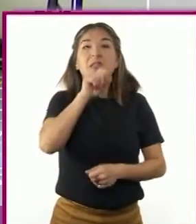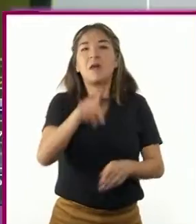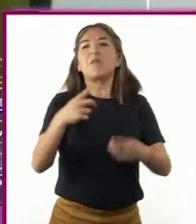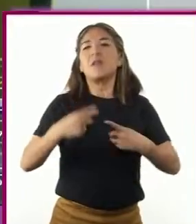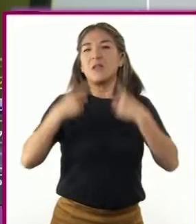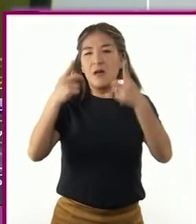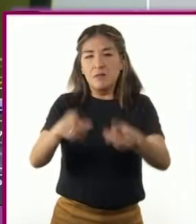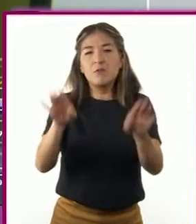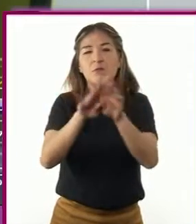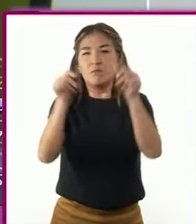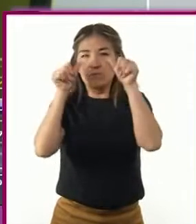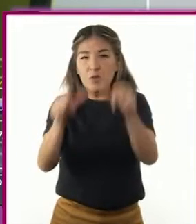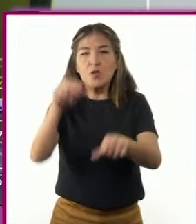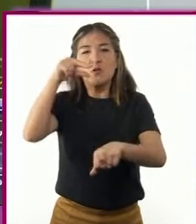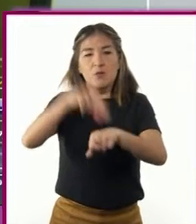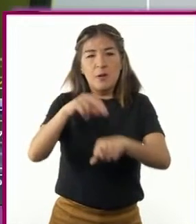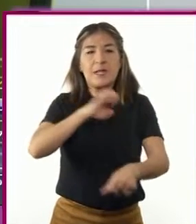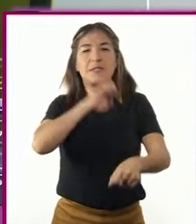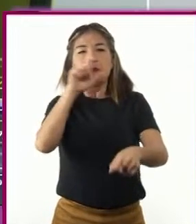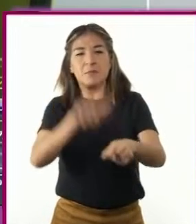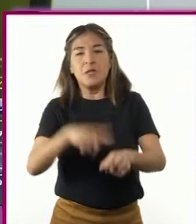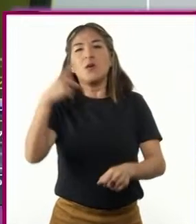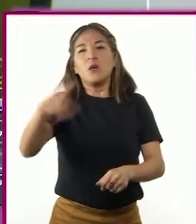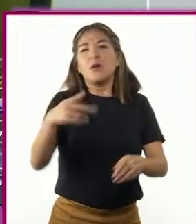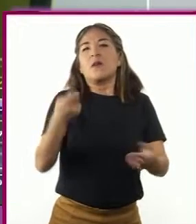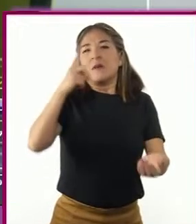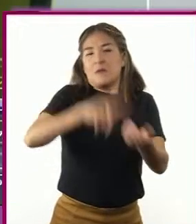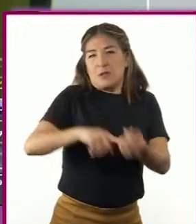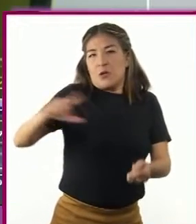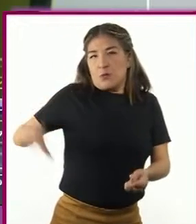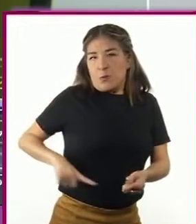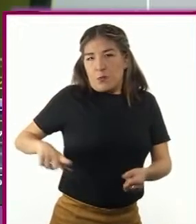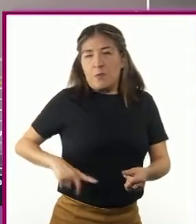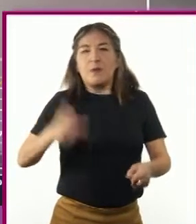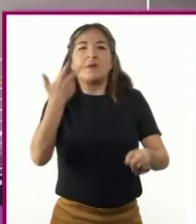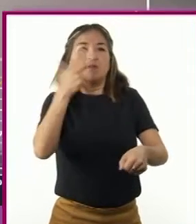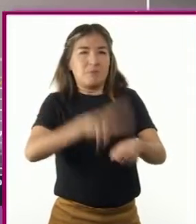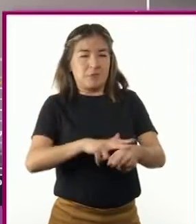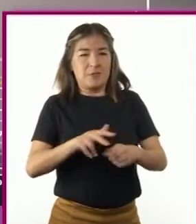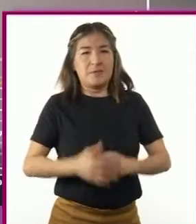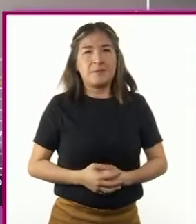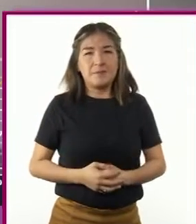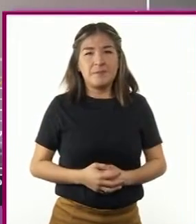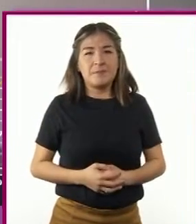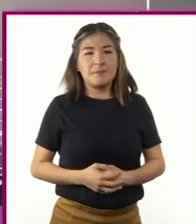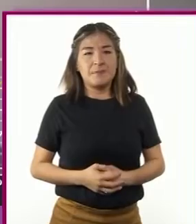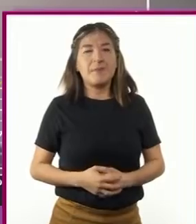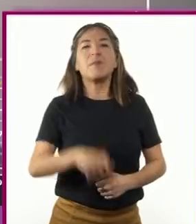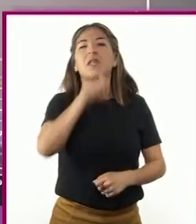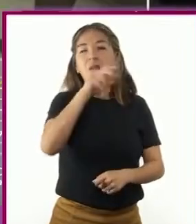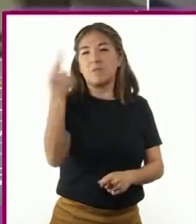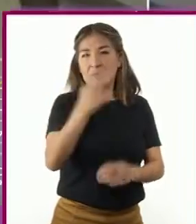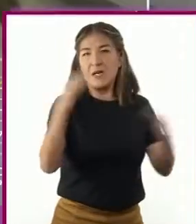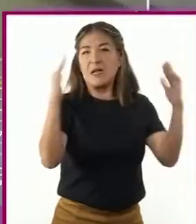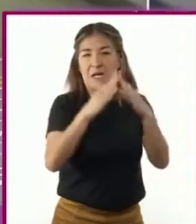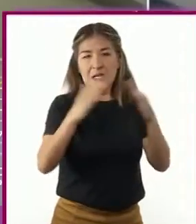ofrecerles atención médica especializada en los sistemas de salud gubernamentales. Además,